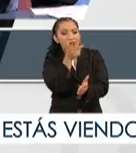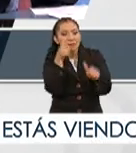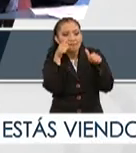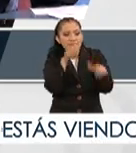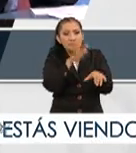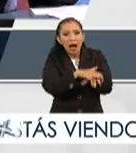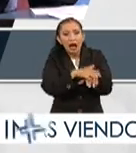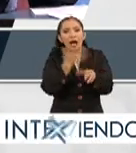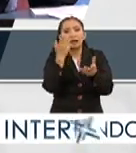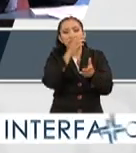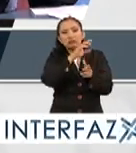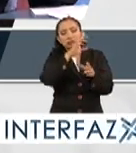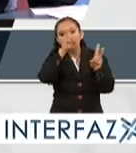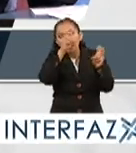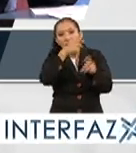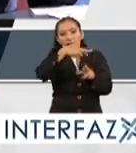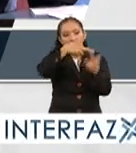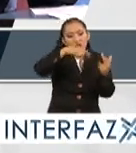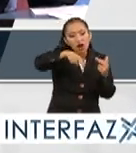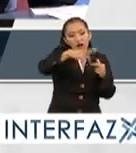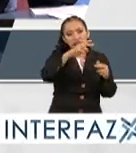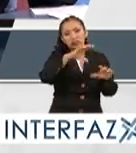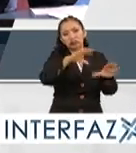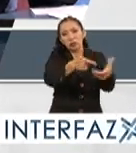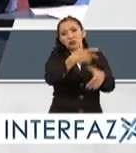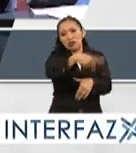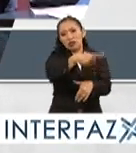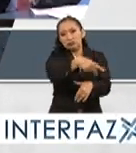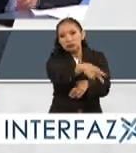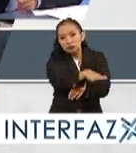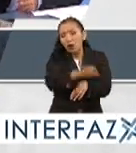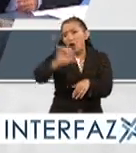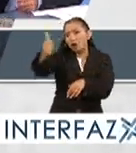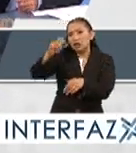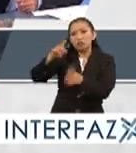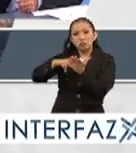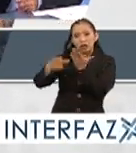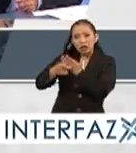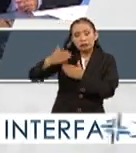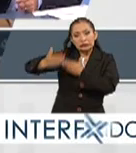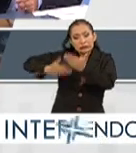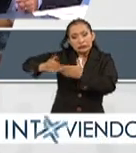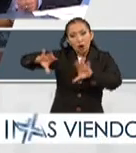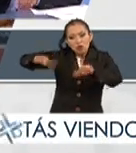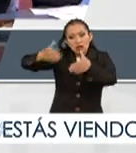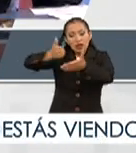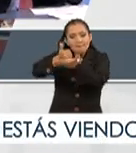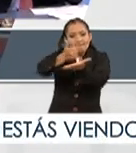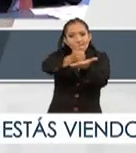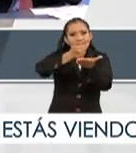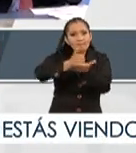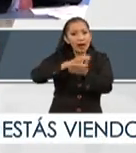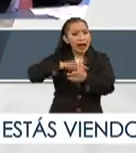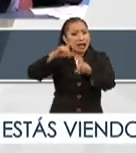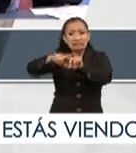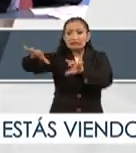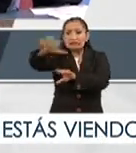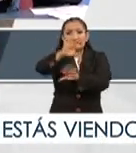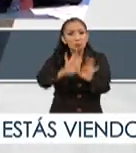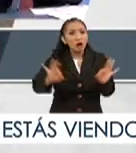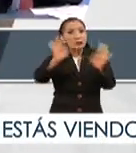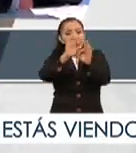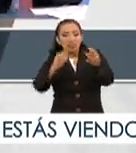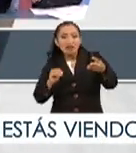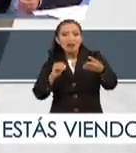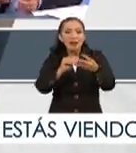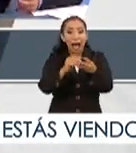enfocarse en los temas regionales y locales, que es muy importante, y otras en proyectos de desarrollo comunitario. Así es de que hay un campo